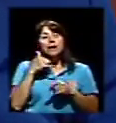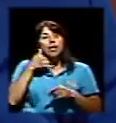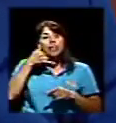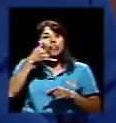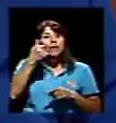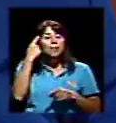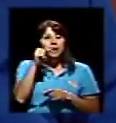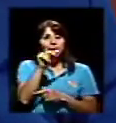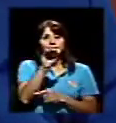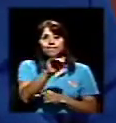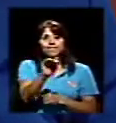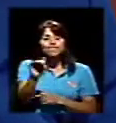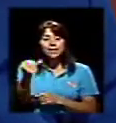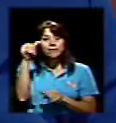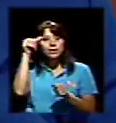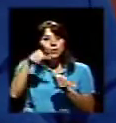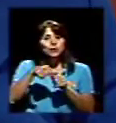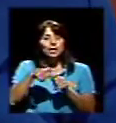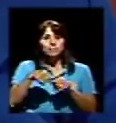Hemos tenido